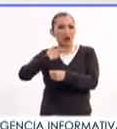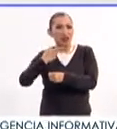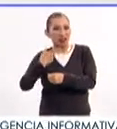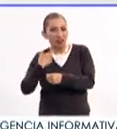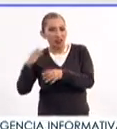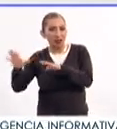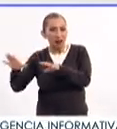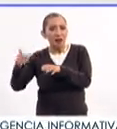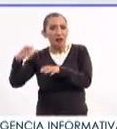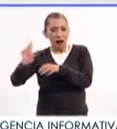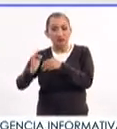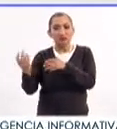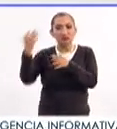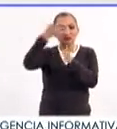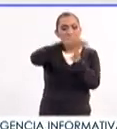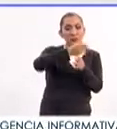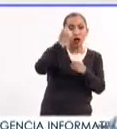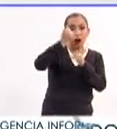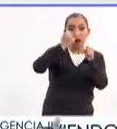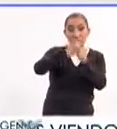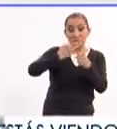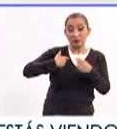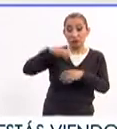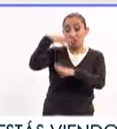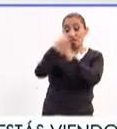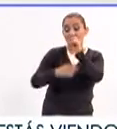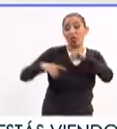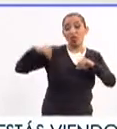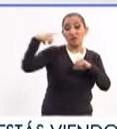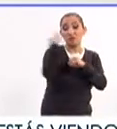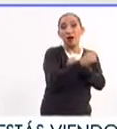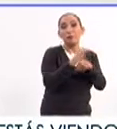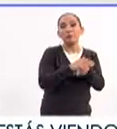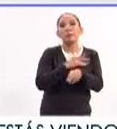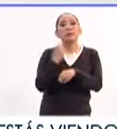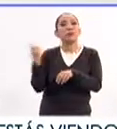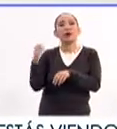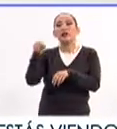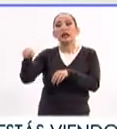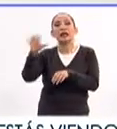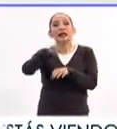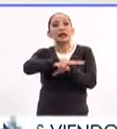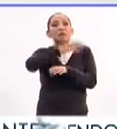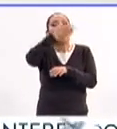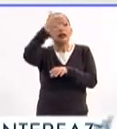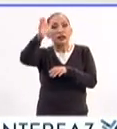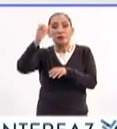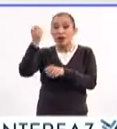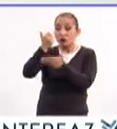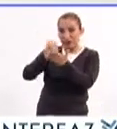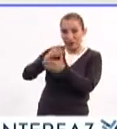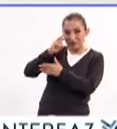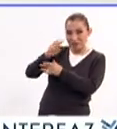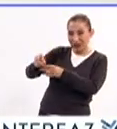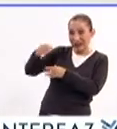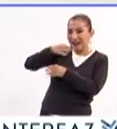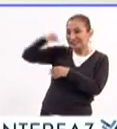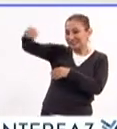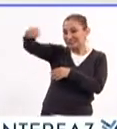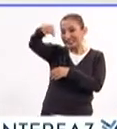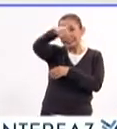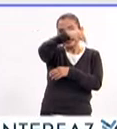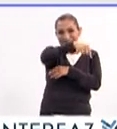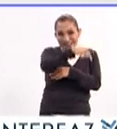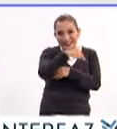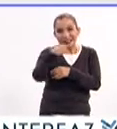sociopolíticos. Sin embargo, en algunos años los refugiados serán principalmente por causas climáticas. Muchas de estas ciudades que usted nos ha mencionado que